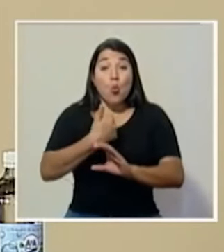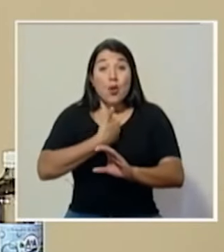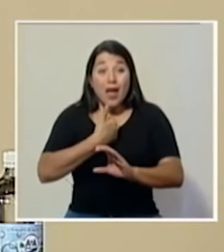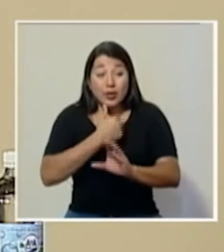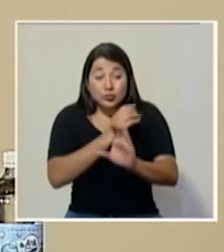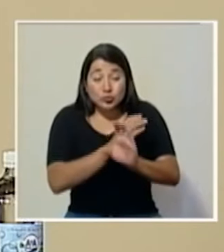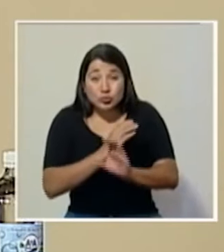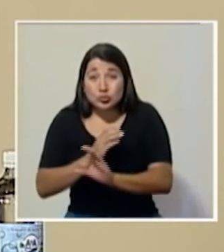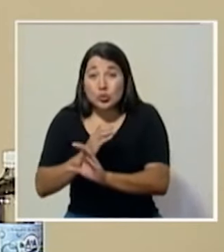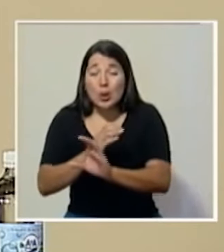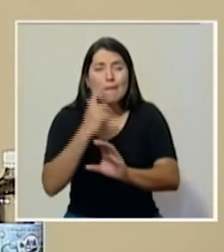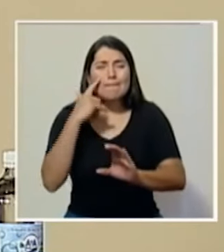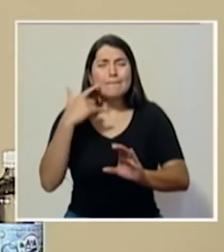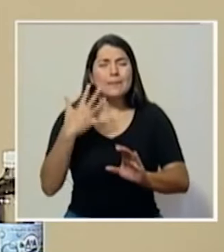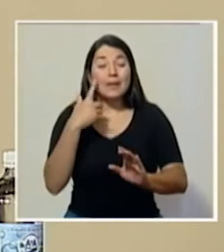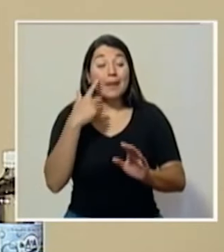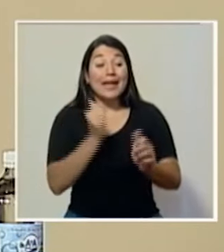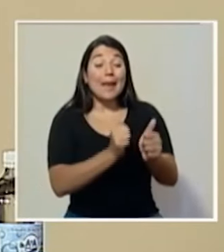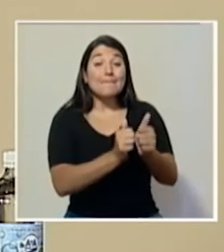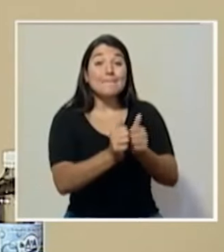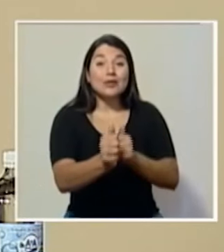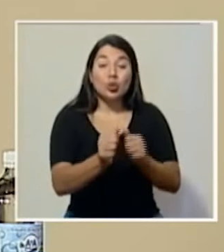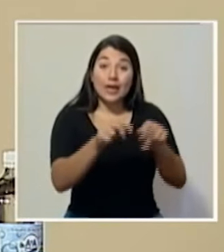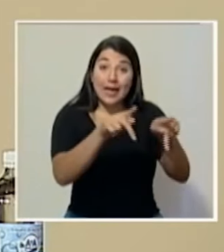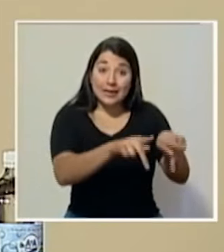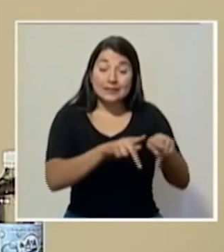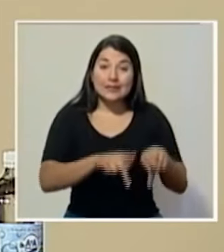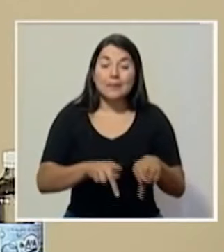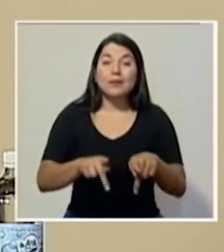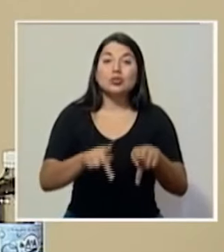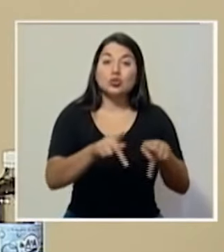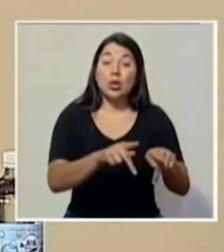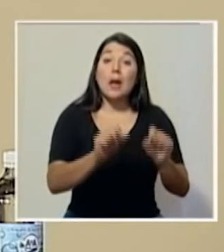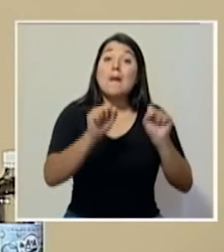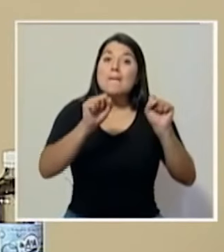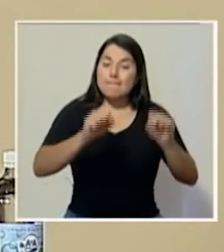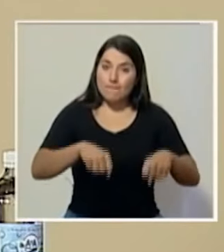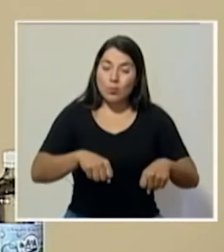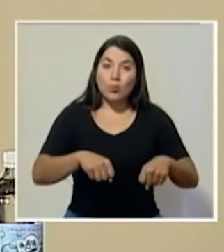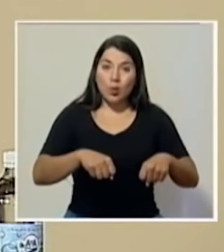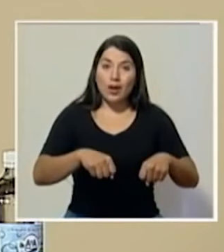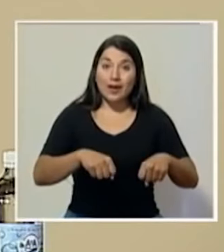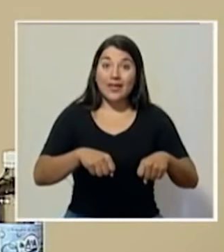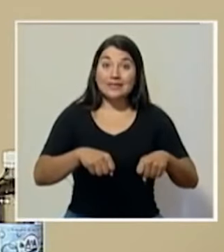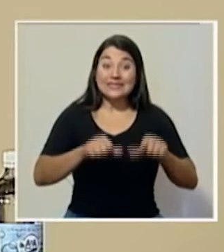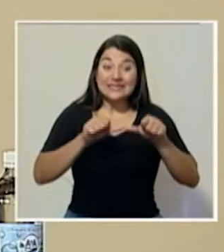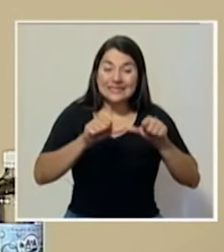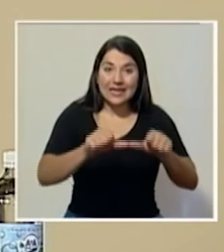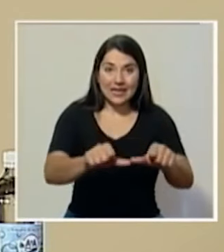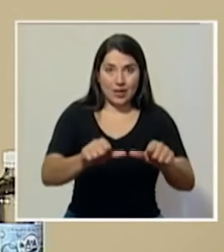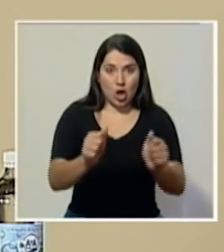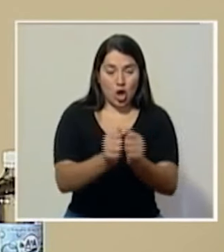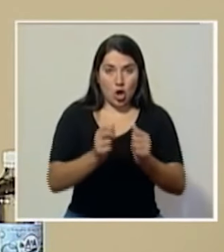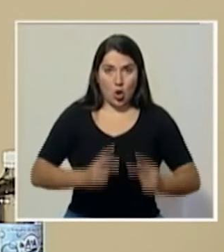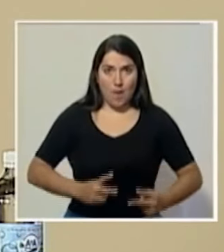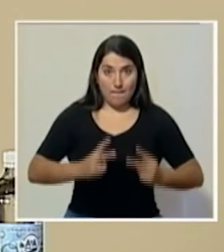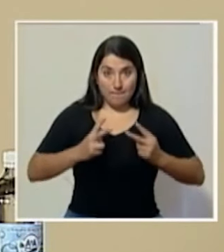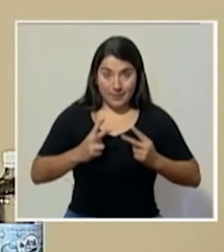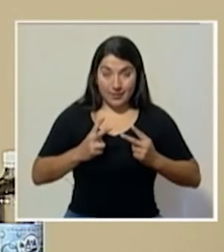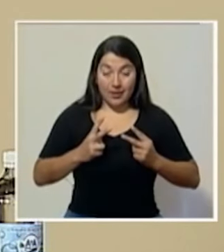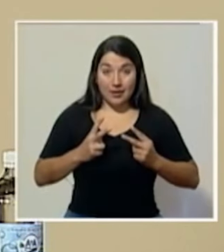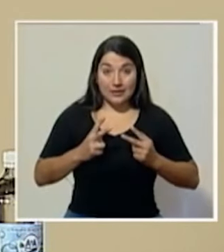todas para que la mayor cantidad posible de personas puedan estar el próximo año